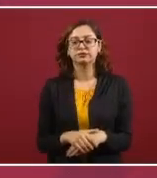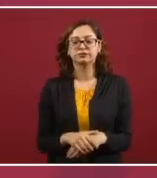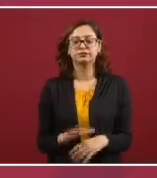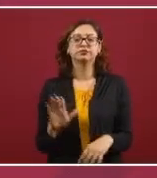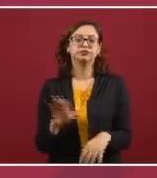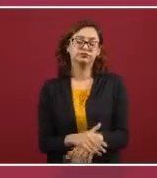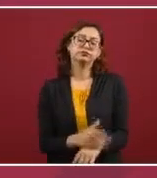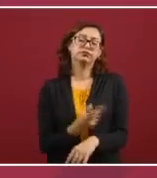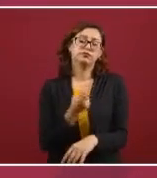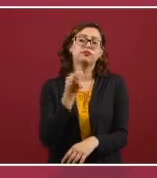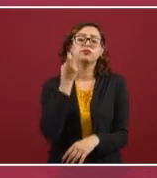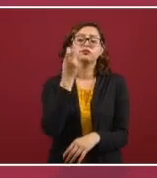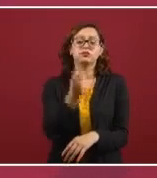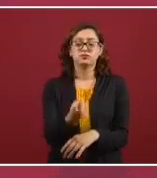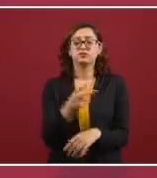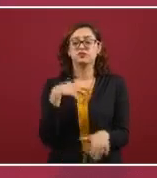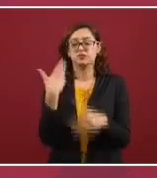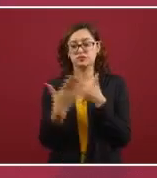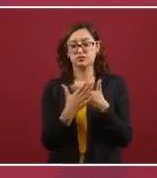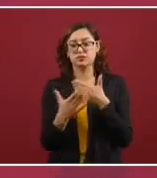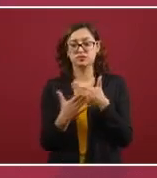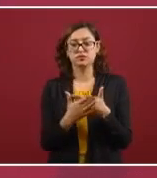se van a tener